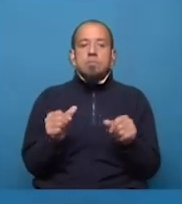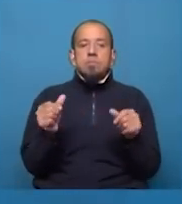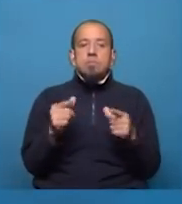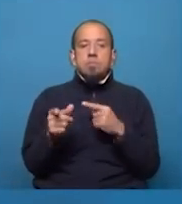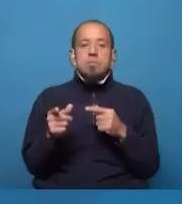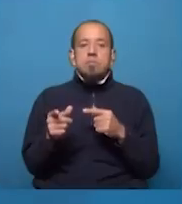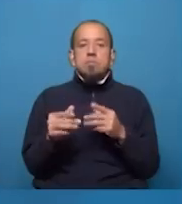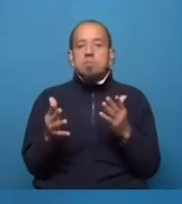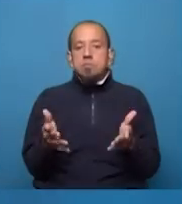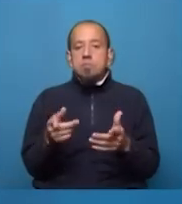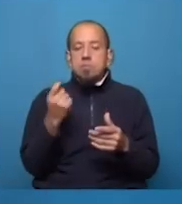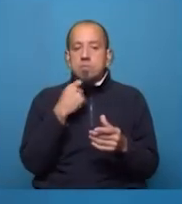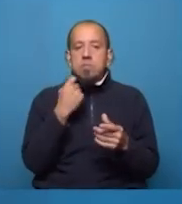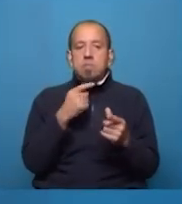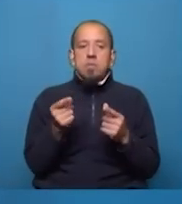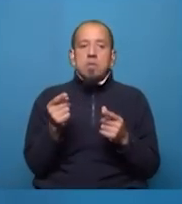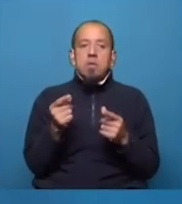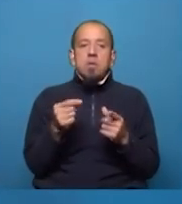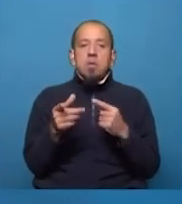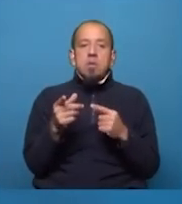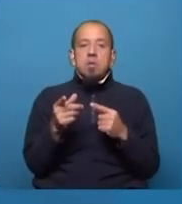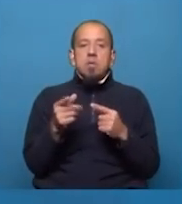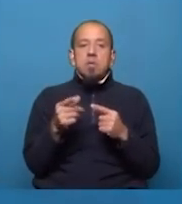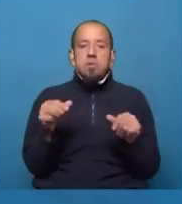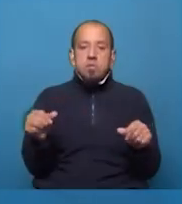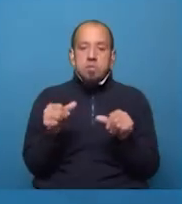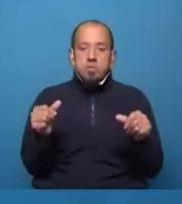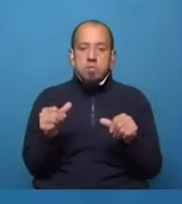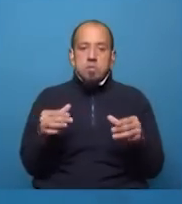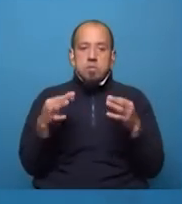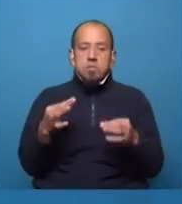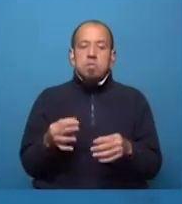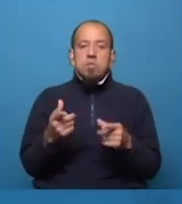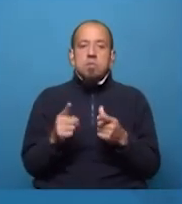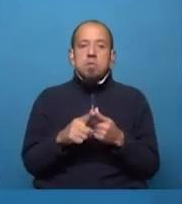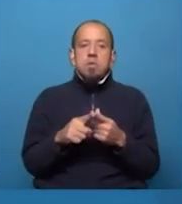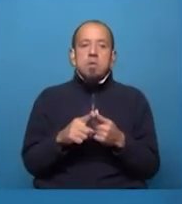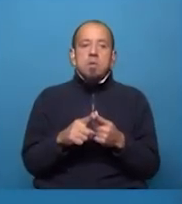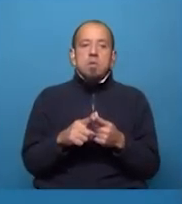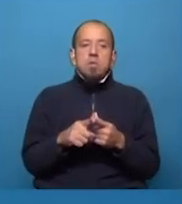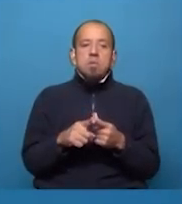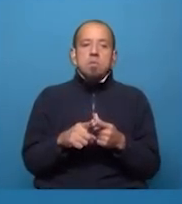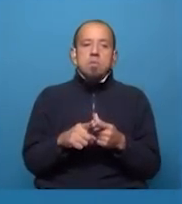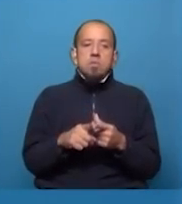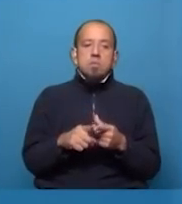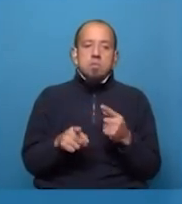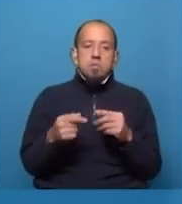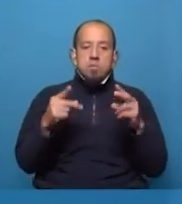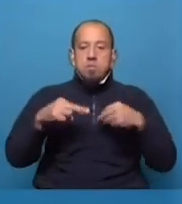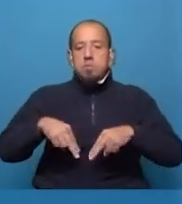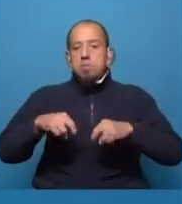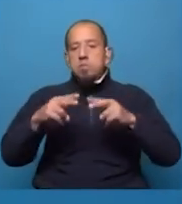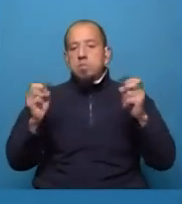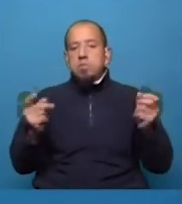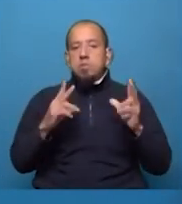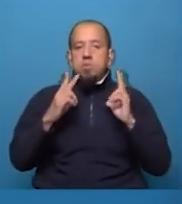veían que había algo que le faltaban respaldo porque se preocupaban de hacer las cosas lo más tapadas posible este es una investigación muy